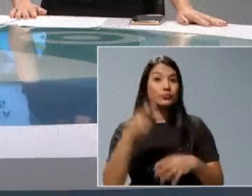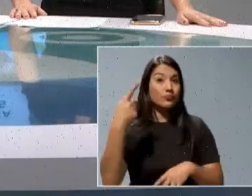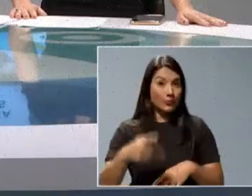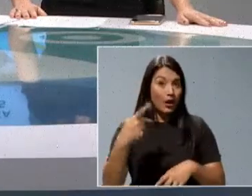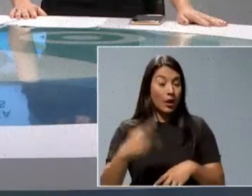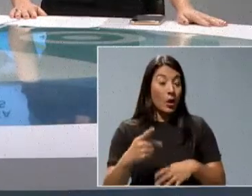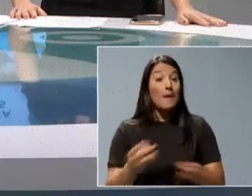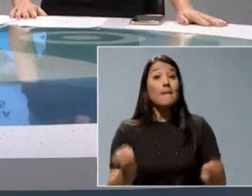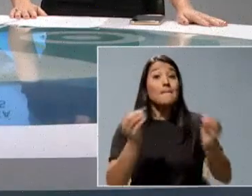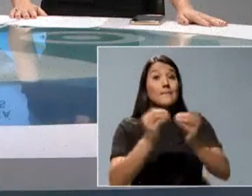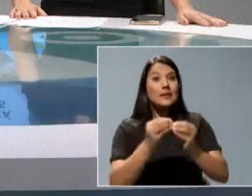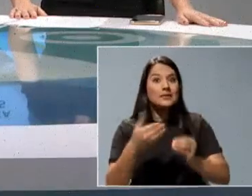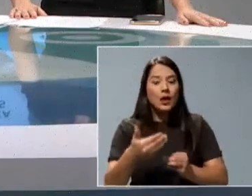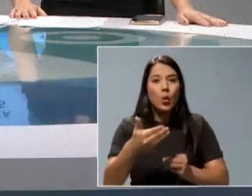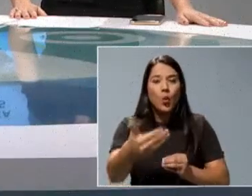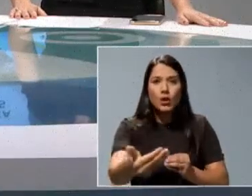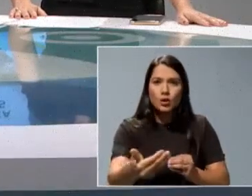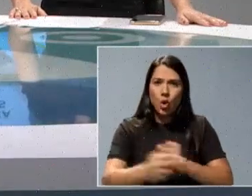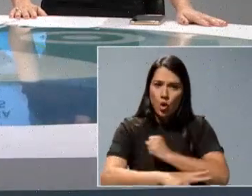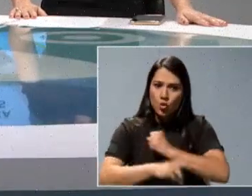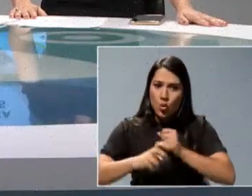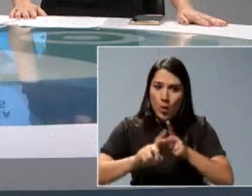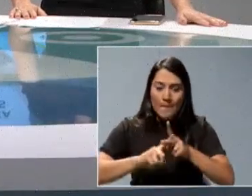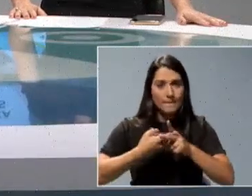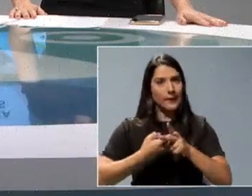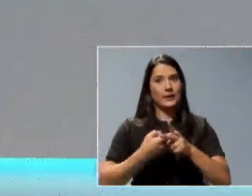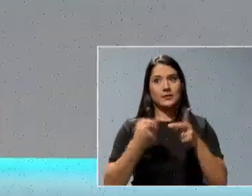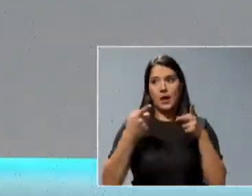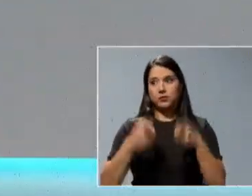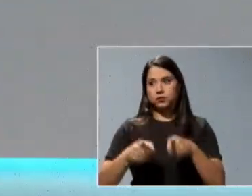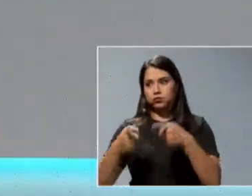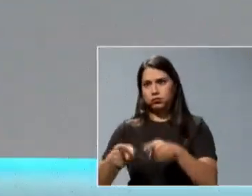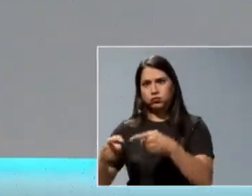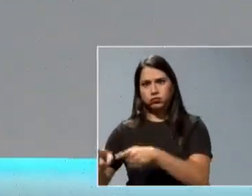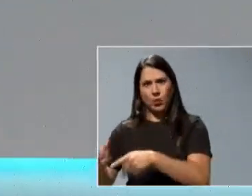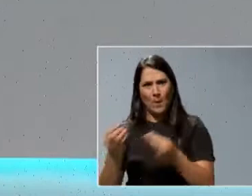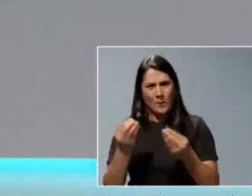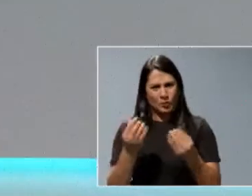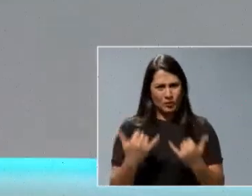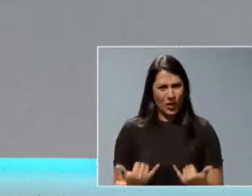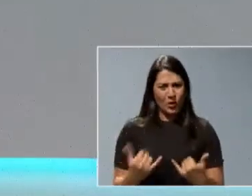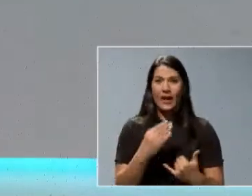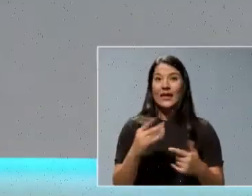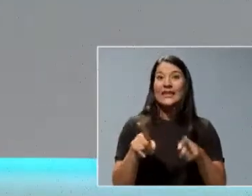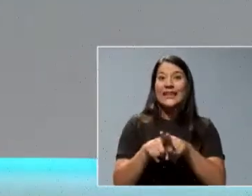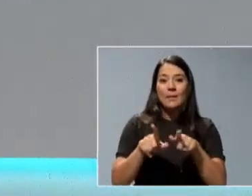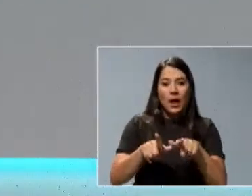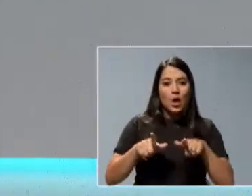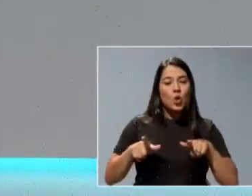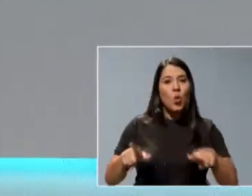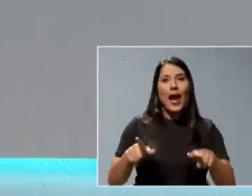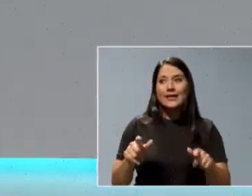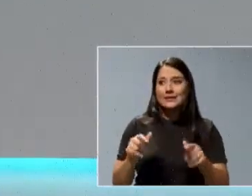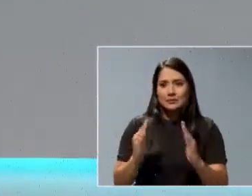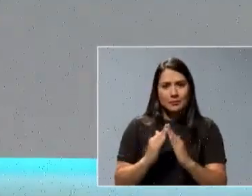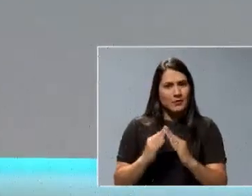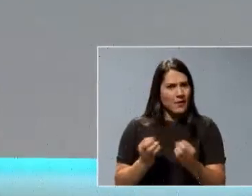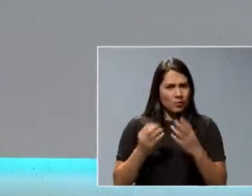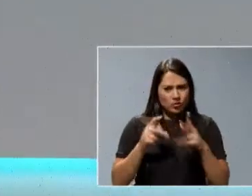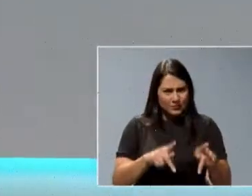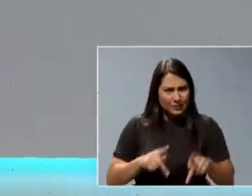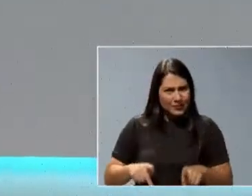los casos comienzan a darse tan rápido y tan continuos y en zonas altamente densas, pobladas, donde se han